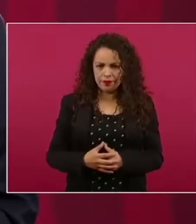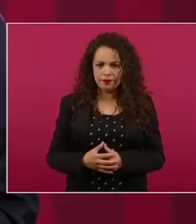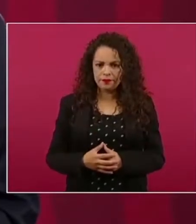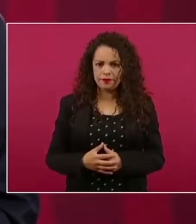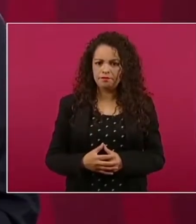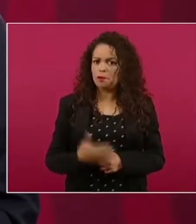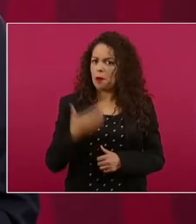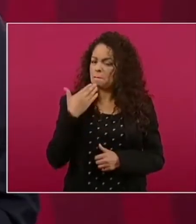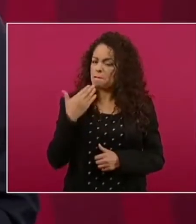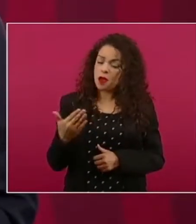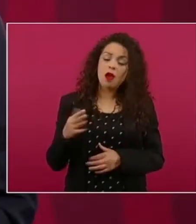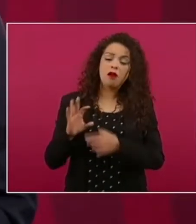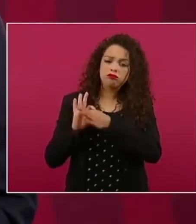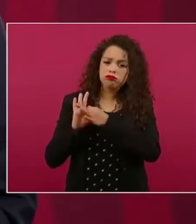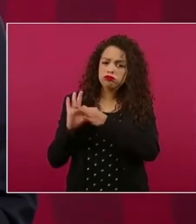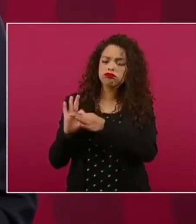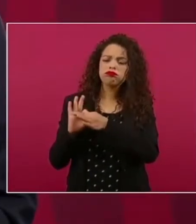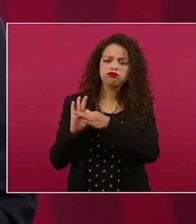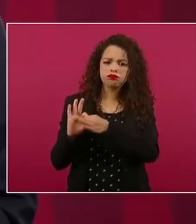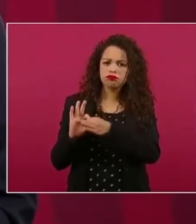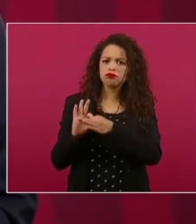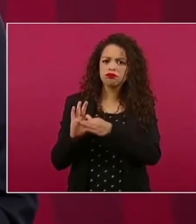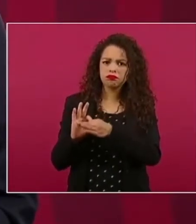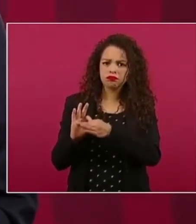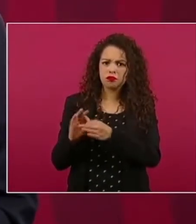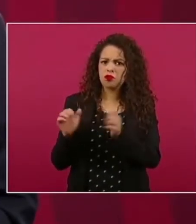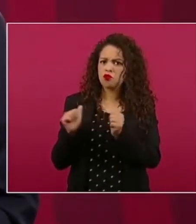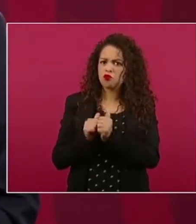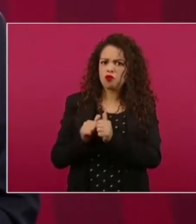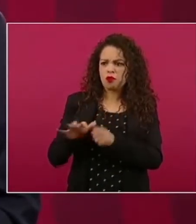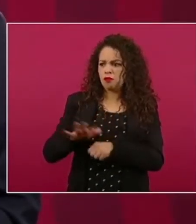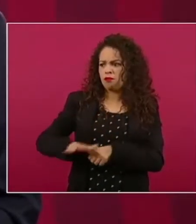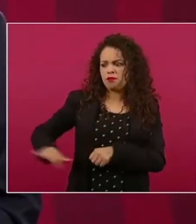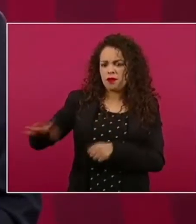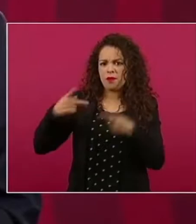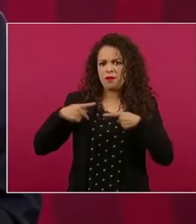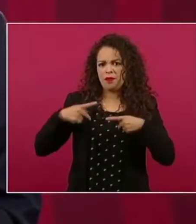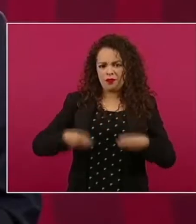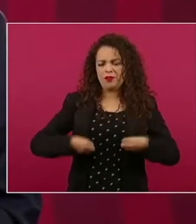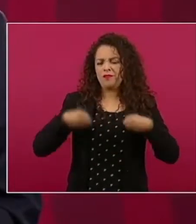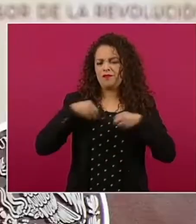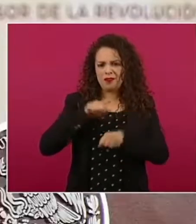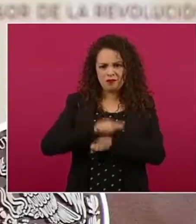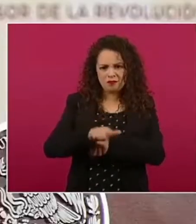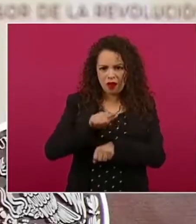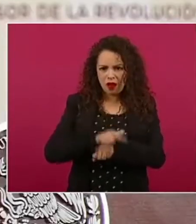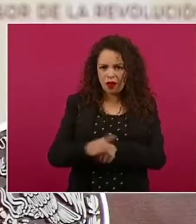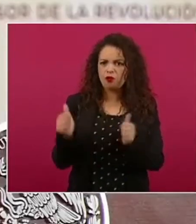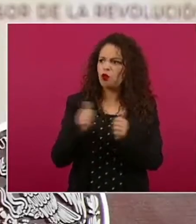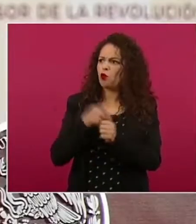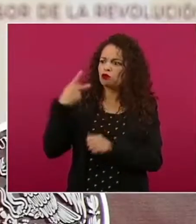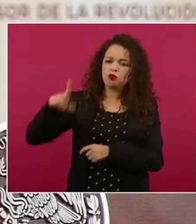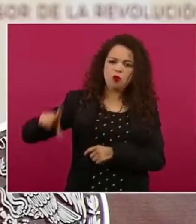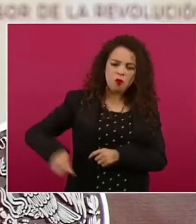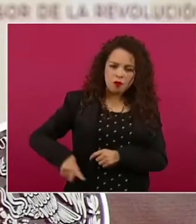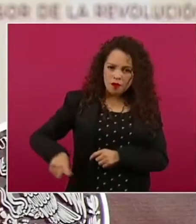Llevamos muy buena relación con el pueblo de Guatemala, con los